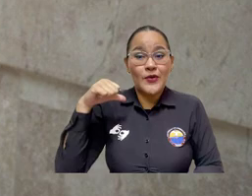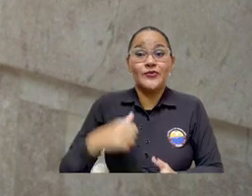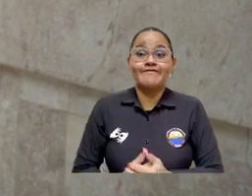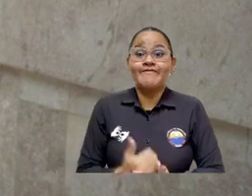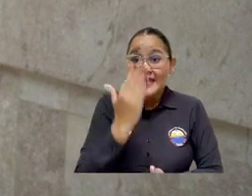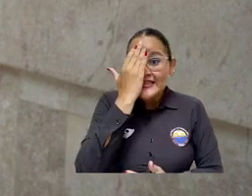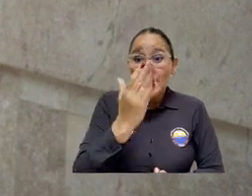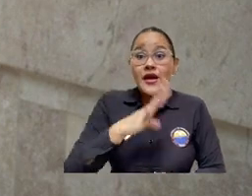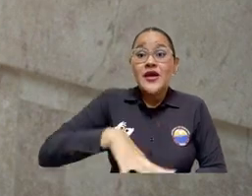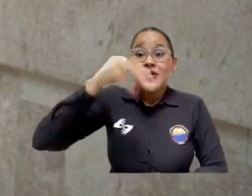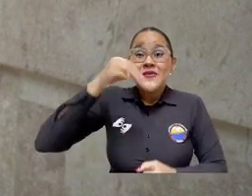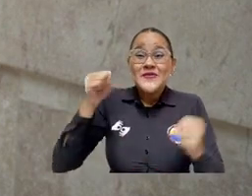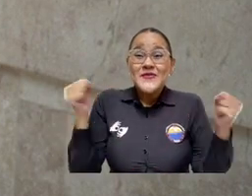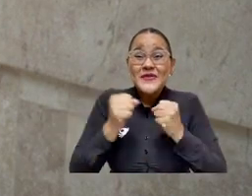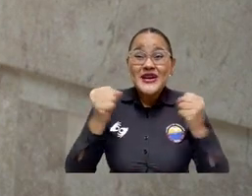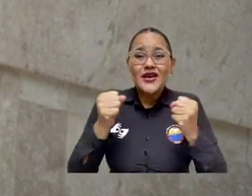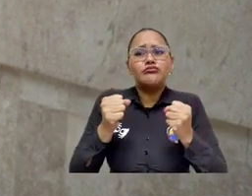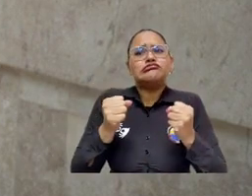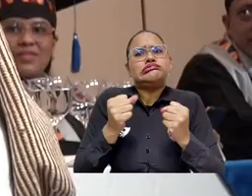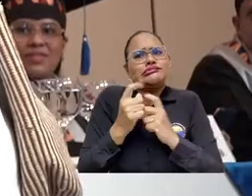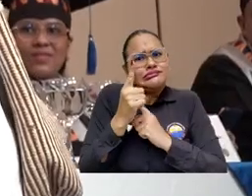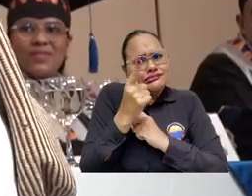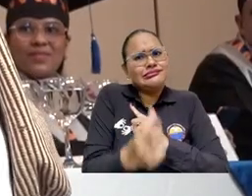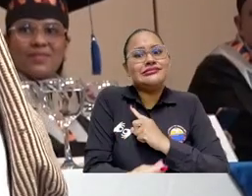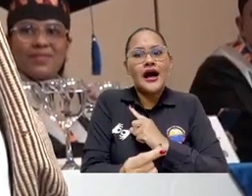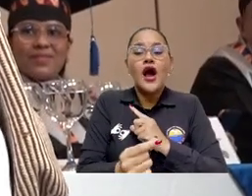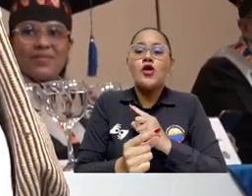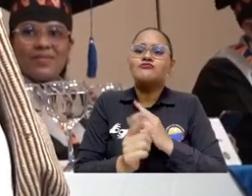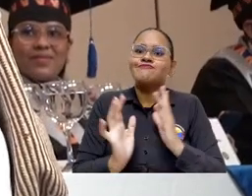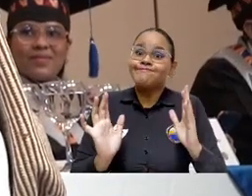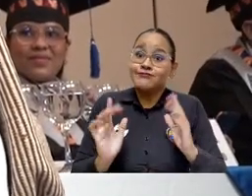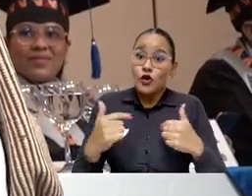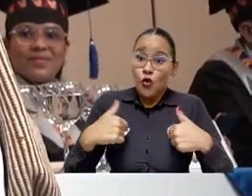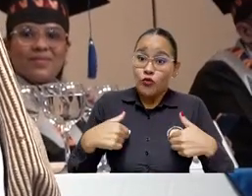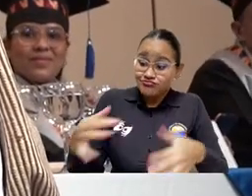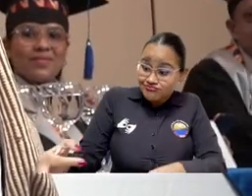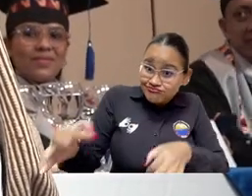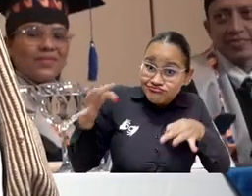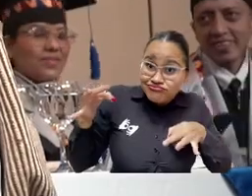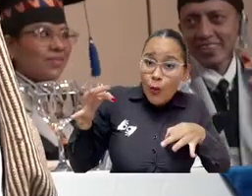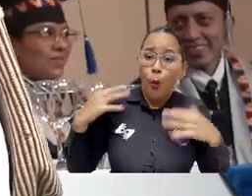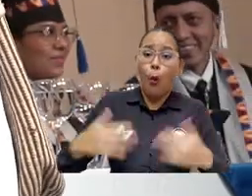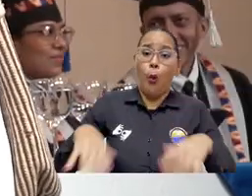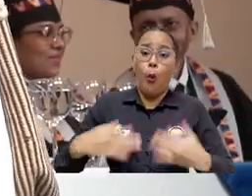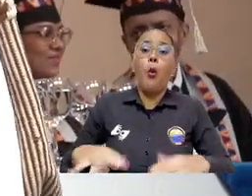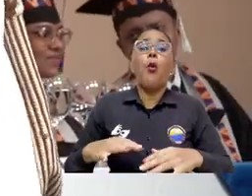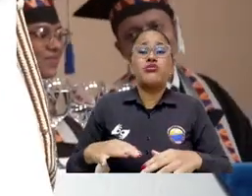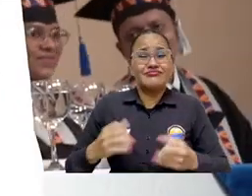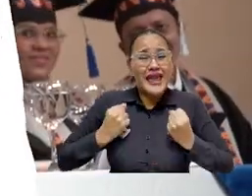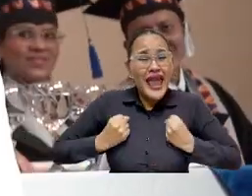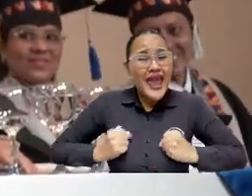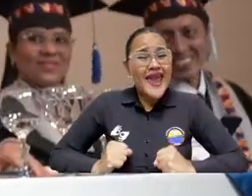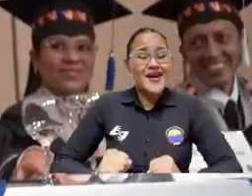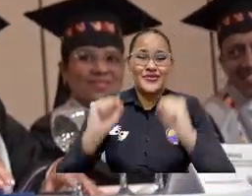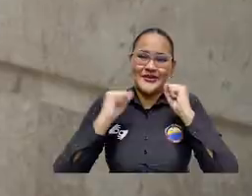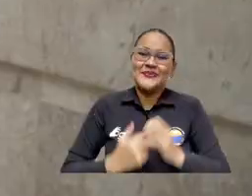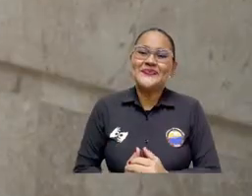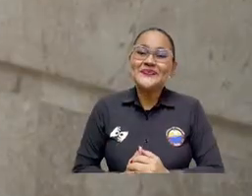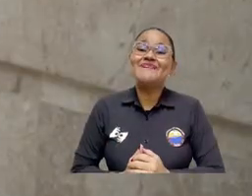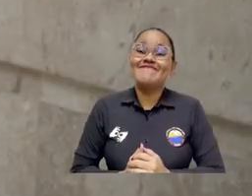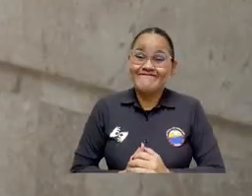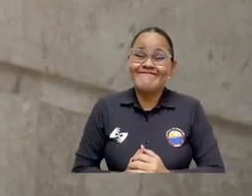está bien retirado de esta ciudad adquirir Este título es con mucho esfuerzo y